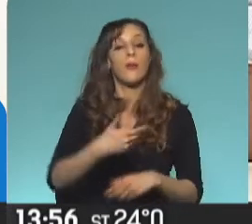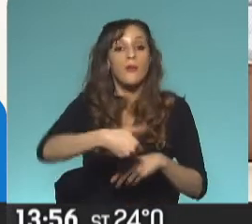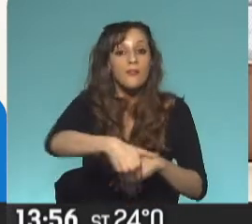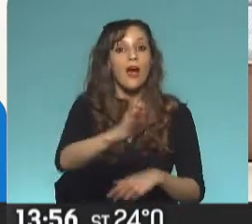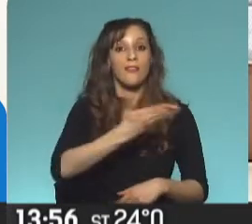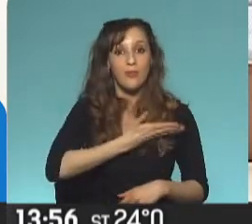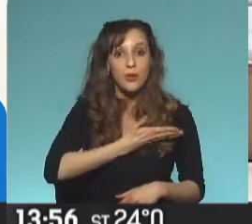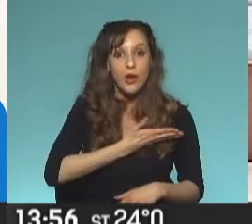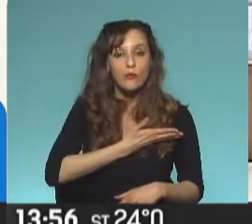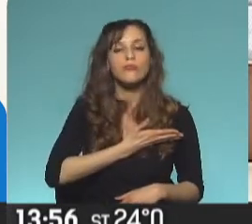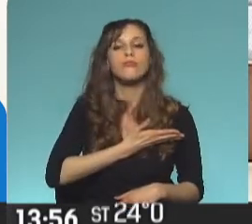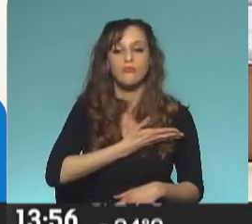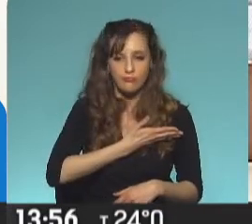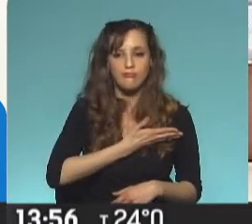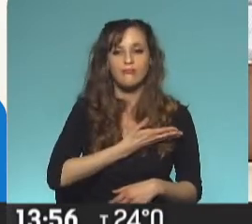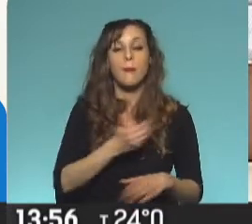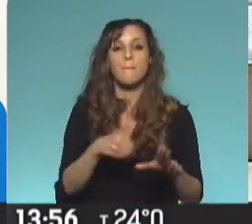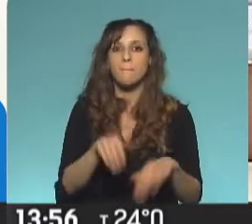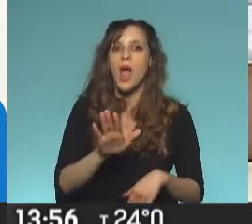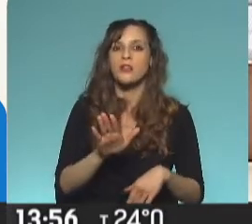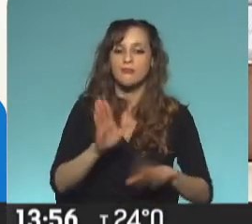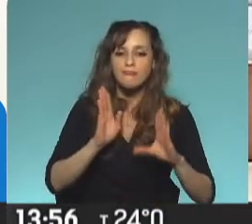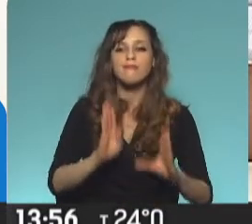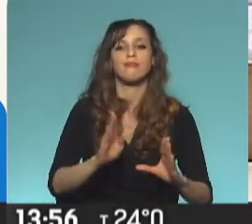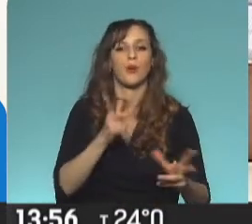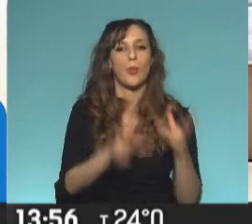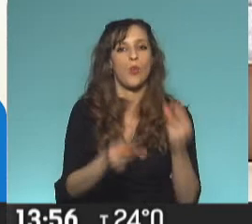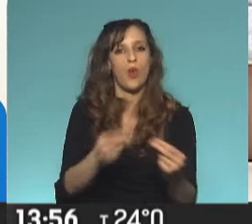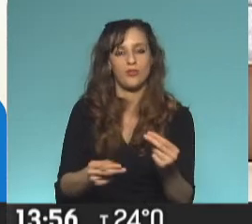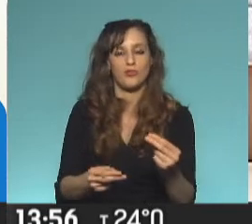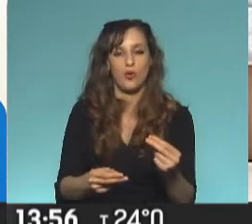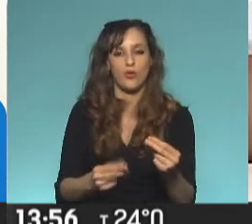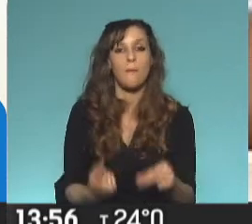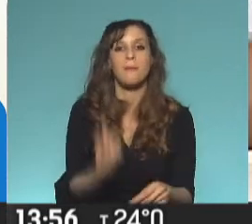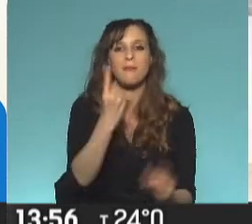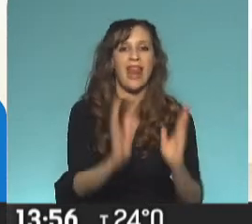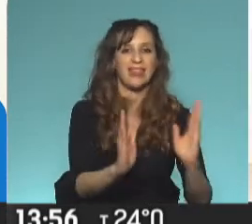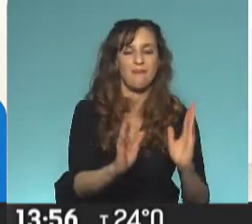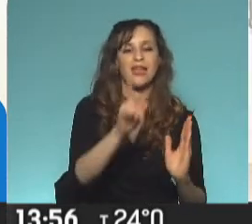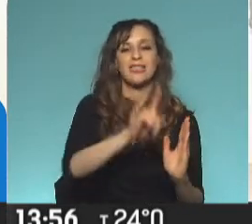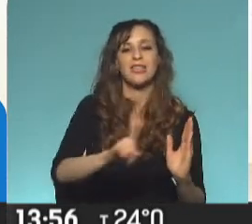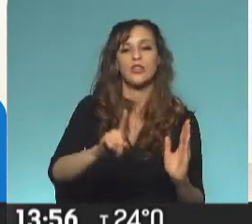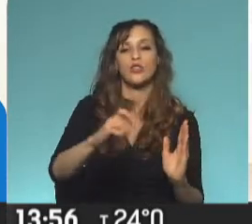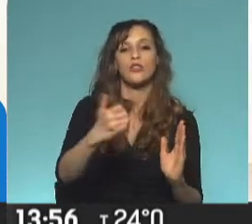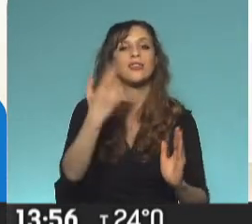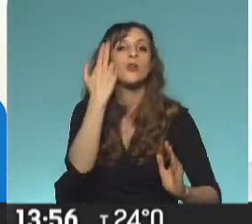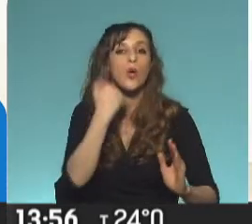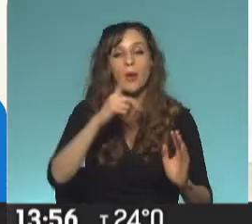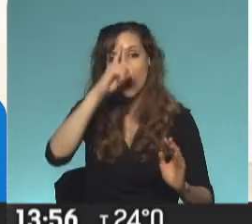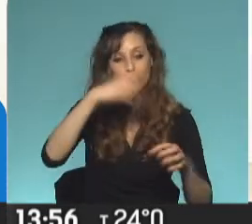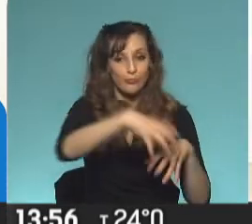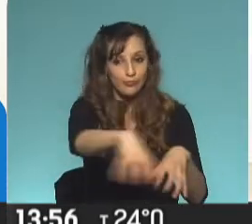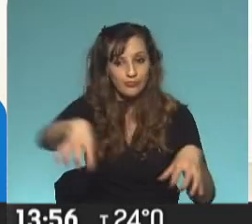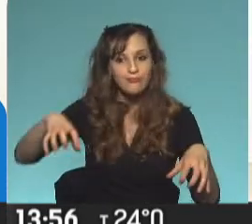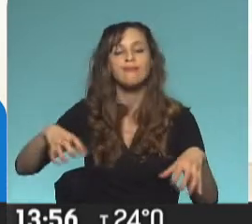ampliar el dispositivo de vacunación de esta primera etapa de 169 centros a